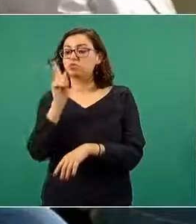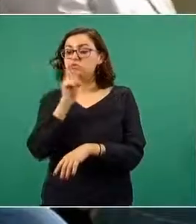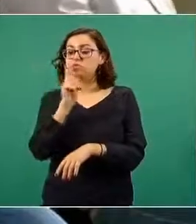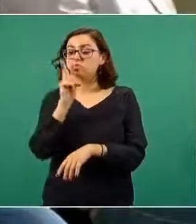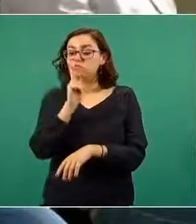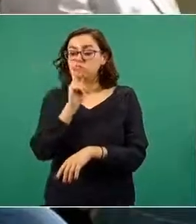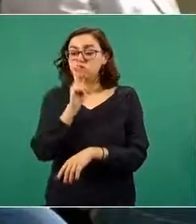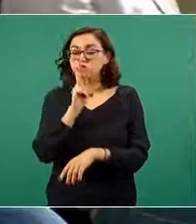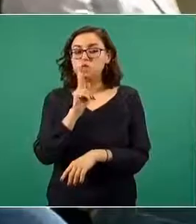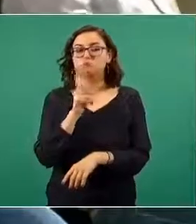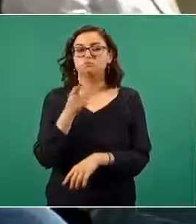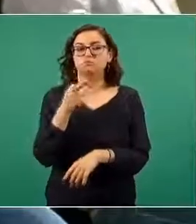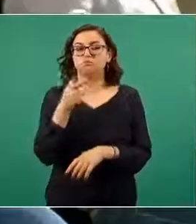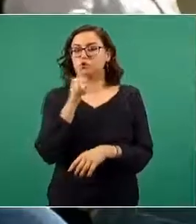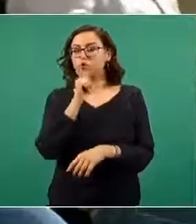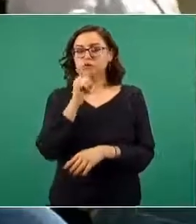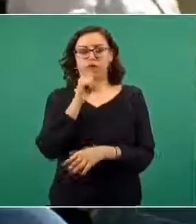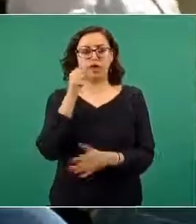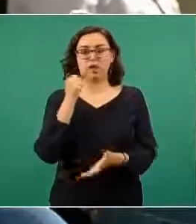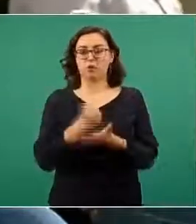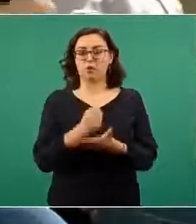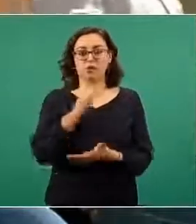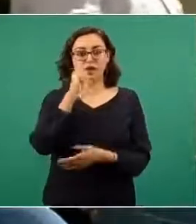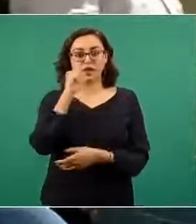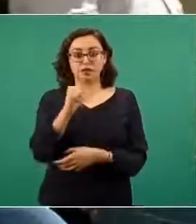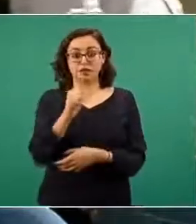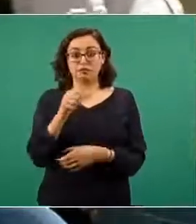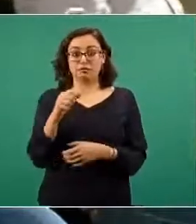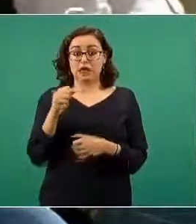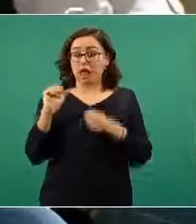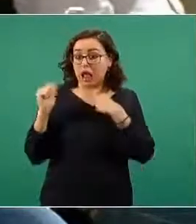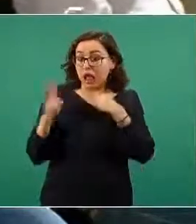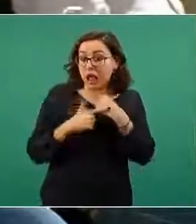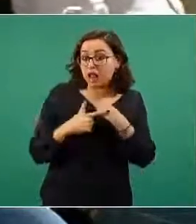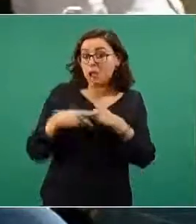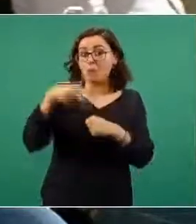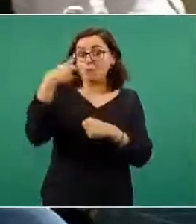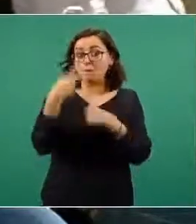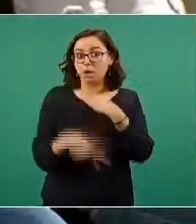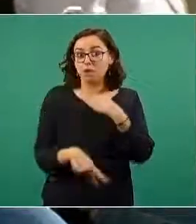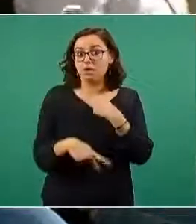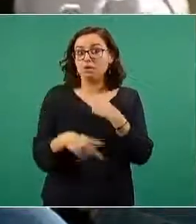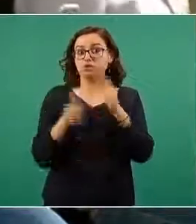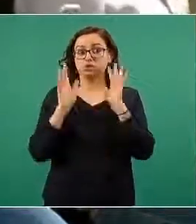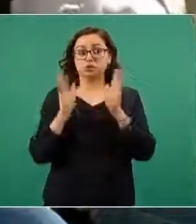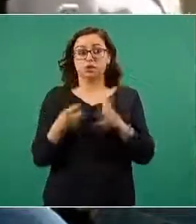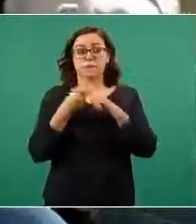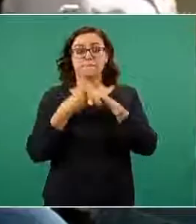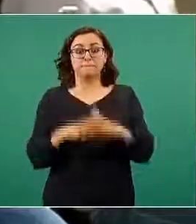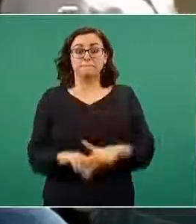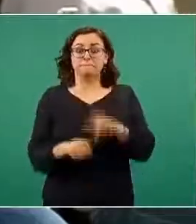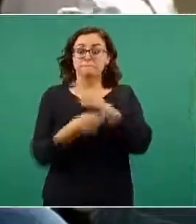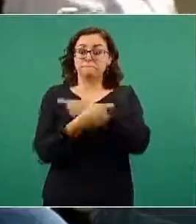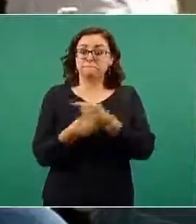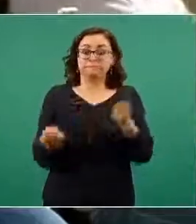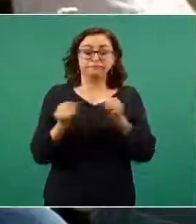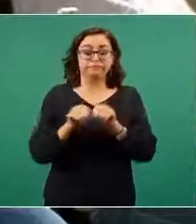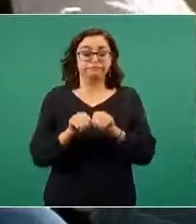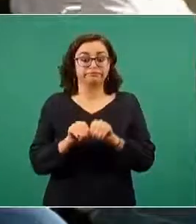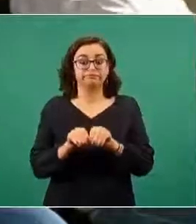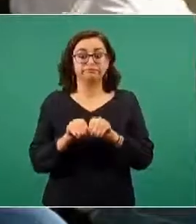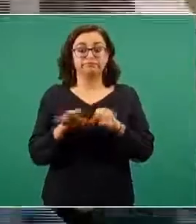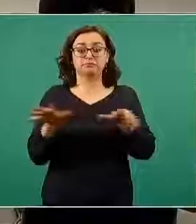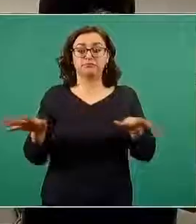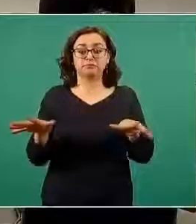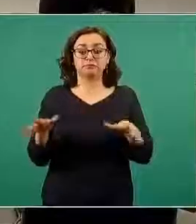boom de este tipo de productos o servicios respecto al COVID-19 en el regreso a la nueva normalidad,